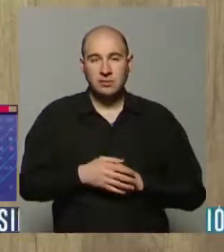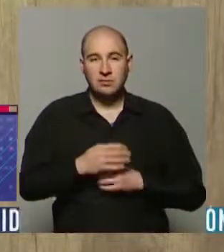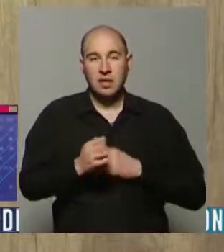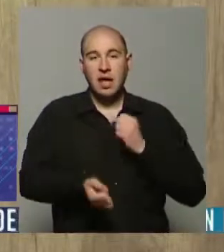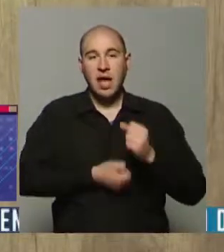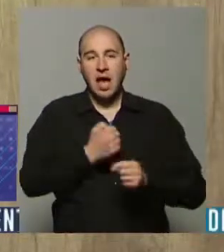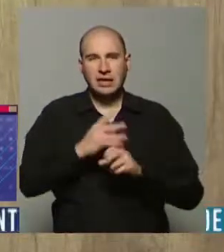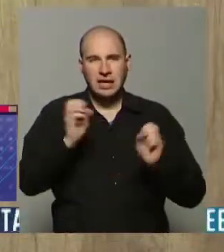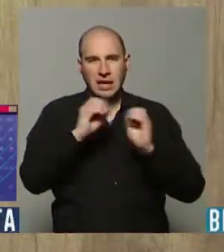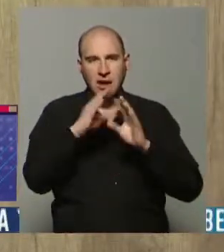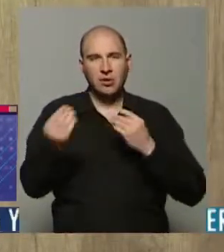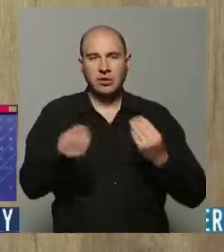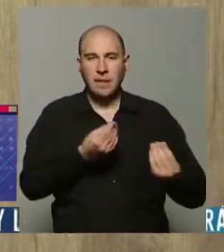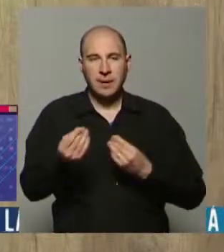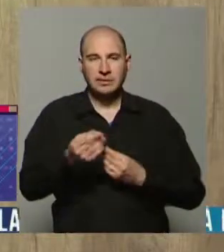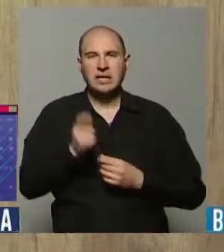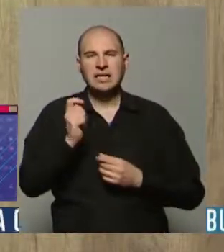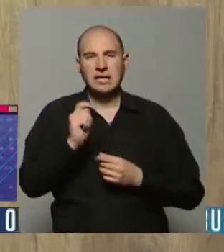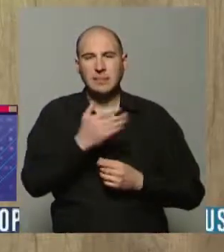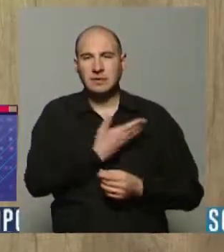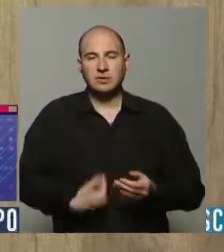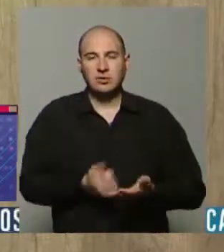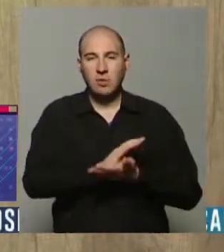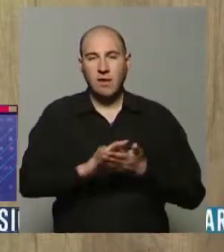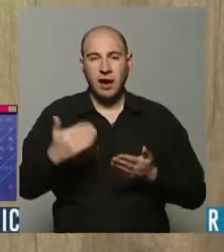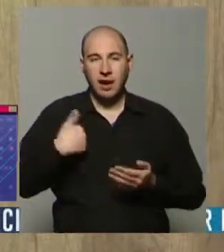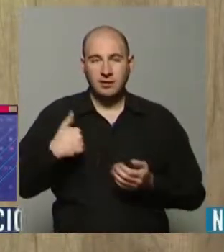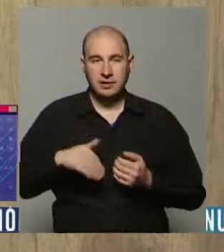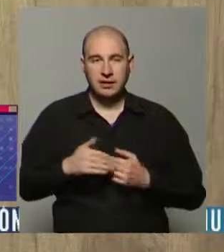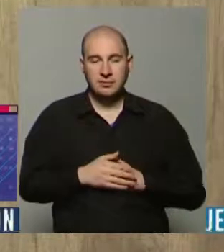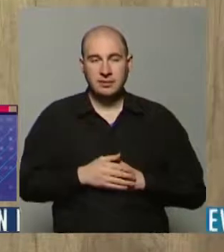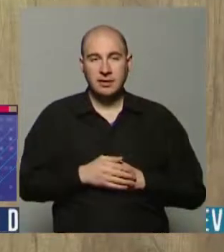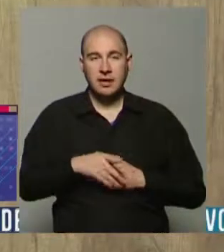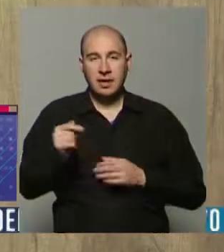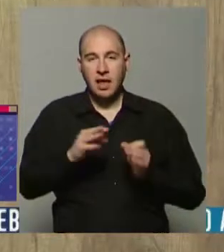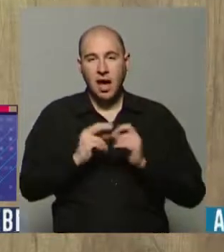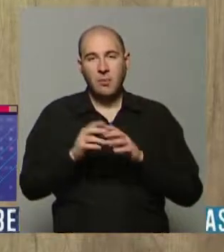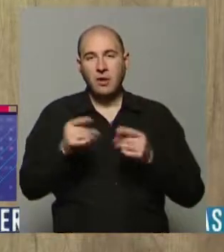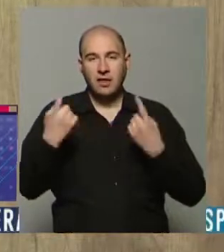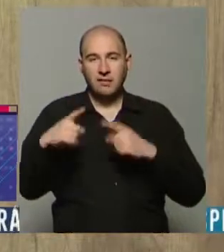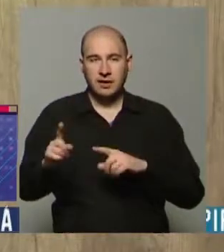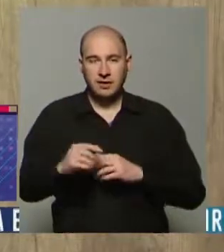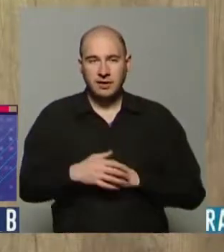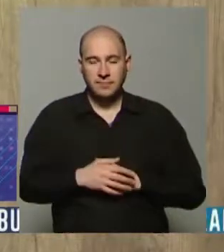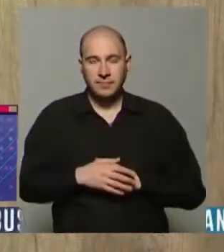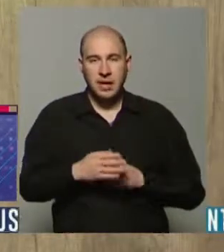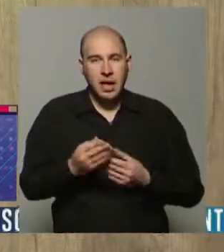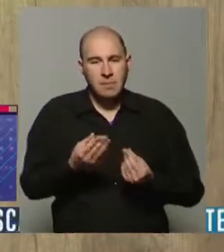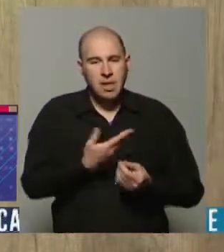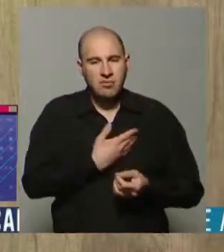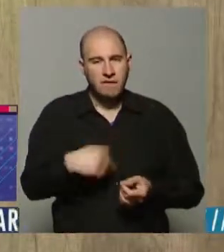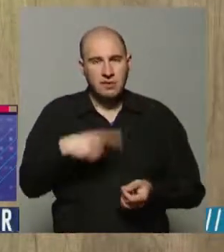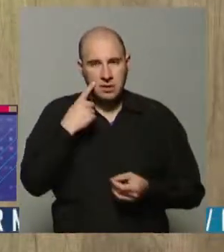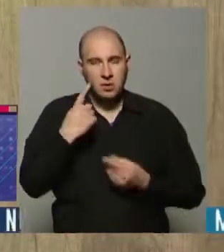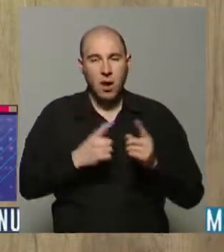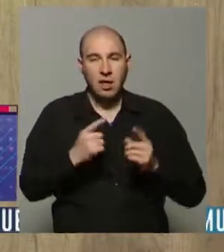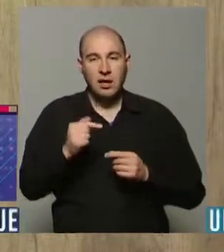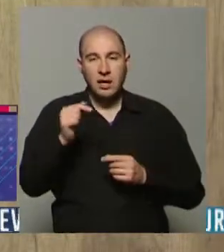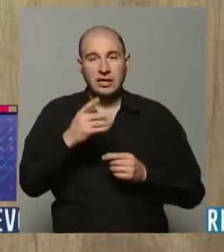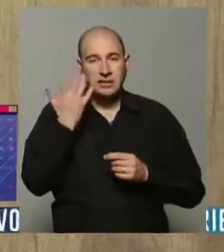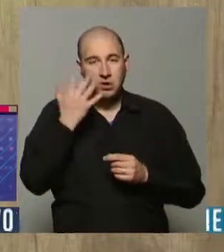es el marco de la ONU y con el Banco Mundial, cada uno por su lado y con inversores también para intentar destrabar el envío de este